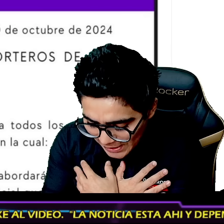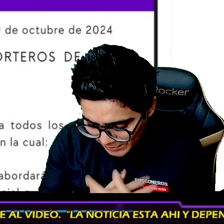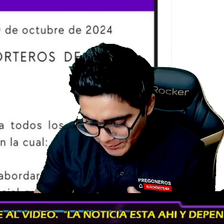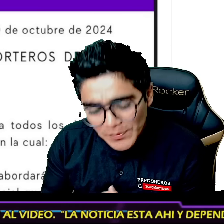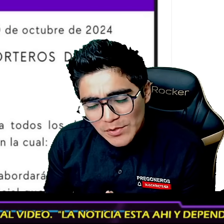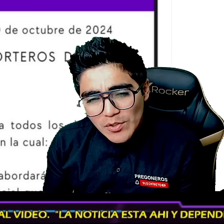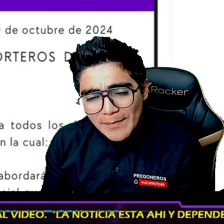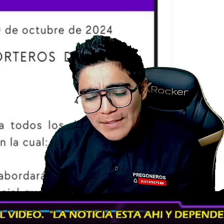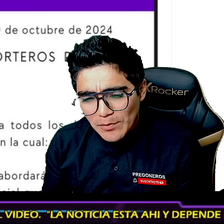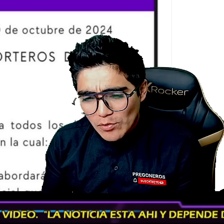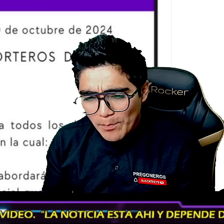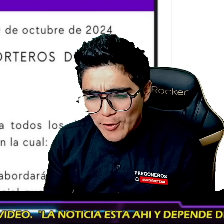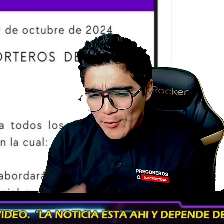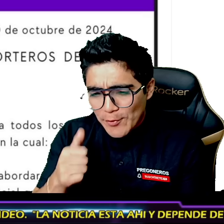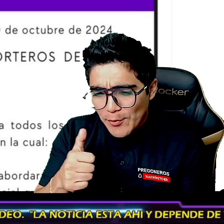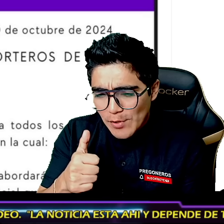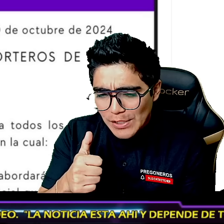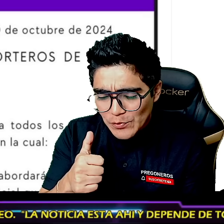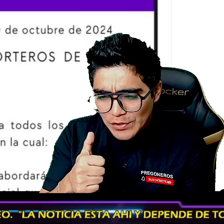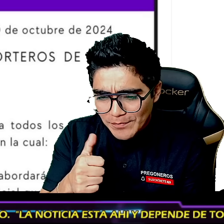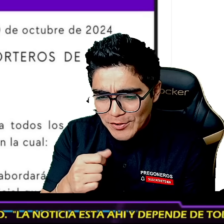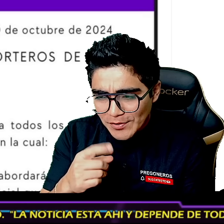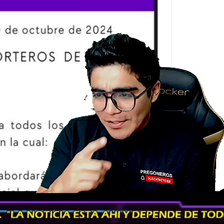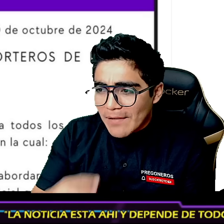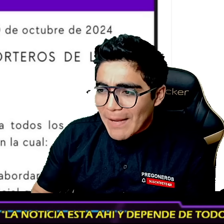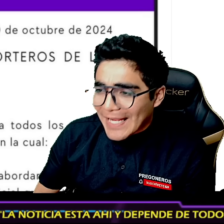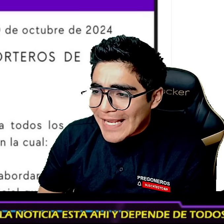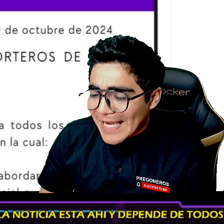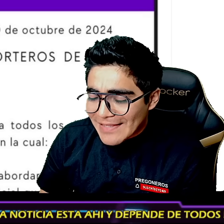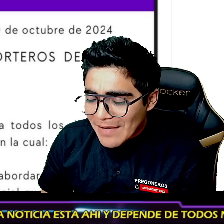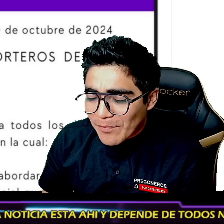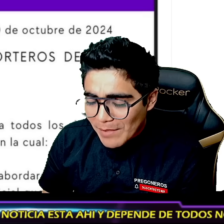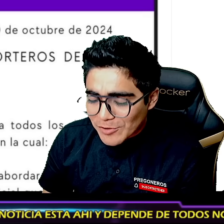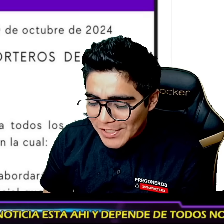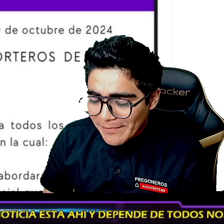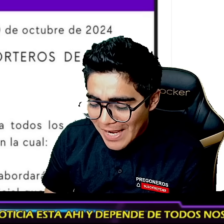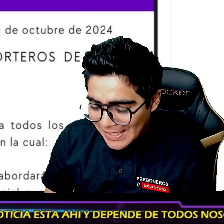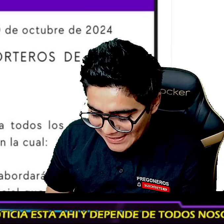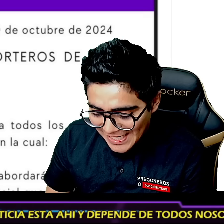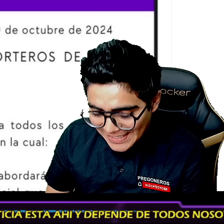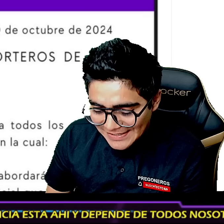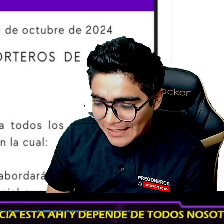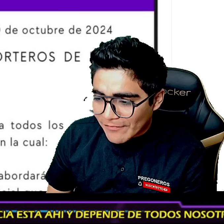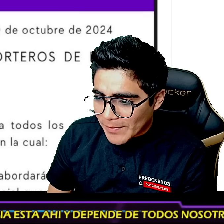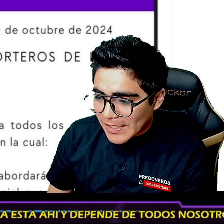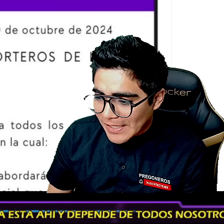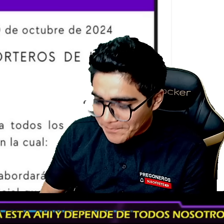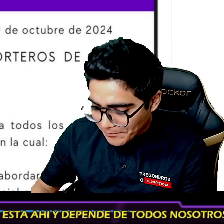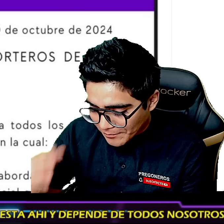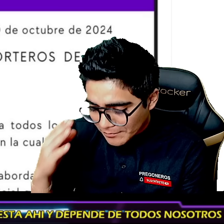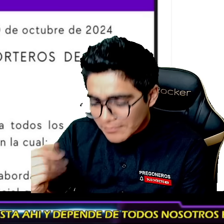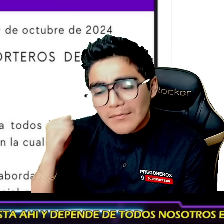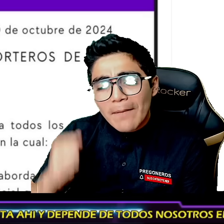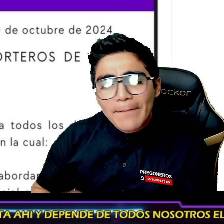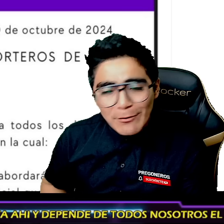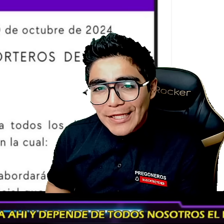por tu espacio. Solamente pido tu apoyo con la suscripción para que cada día podamos ser más en esta gran familia.